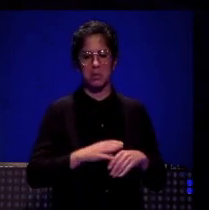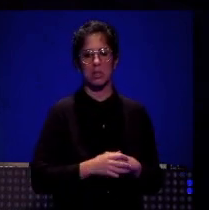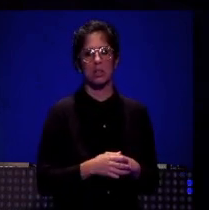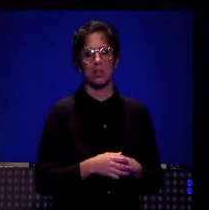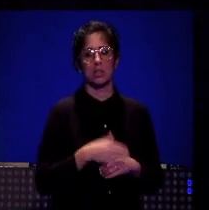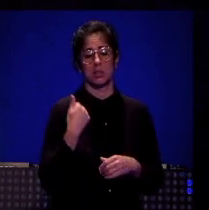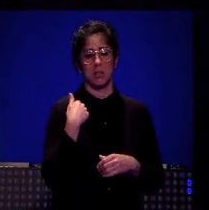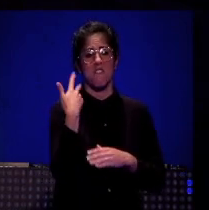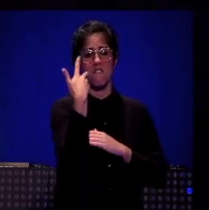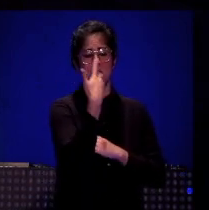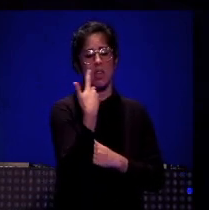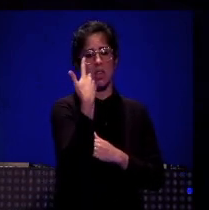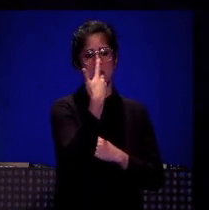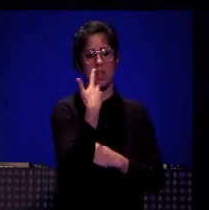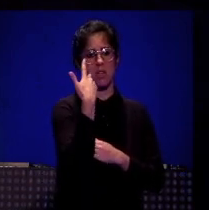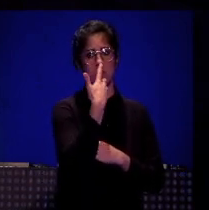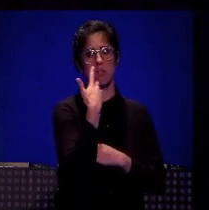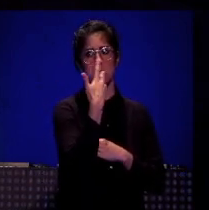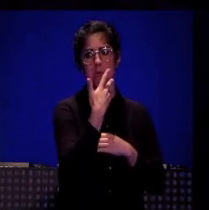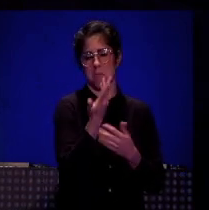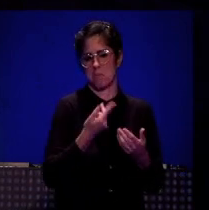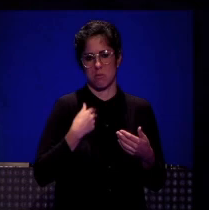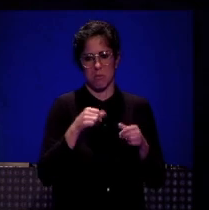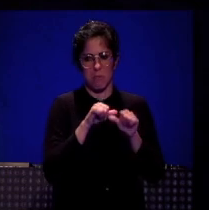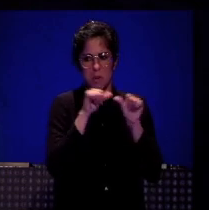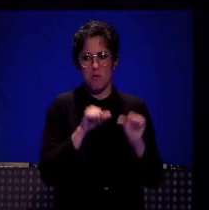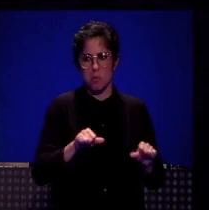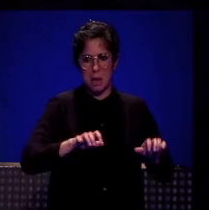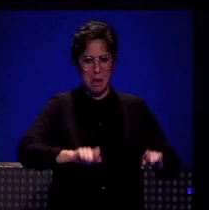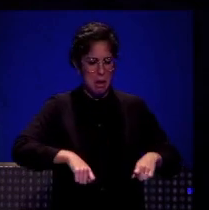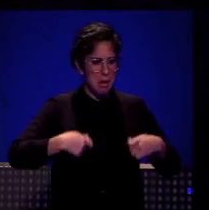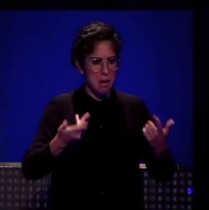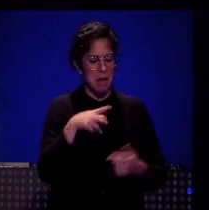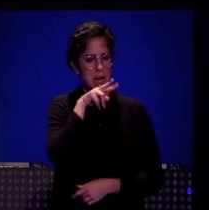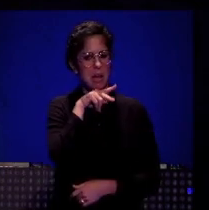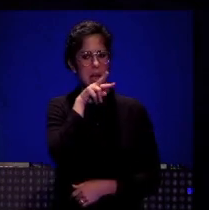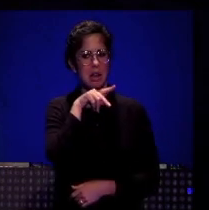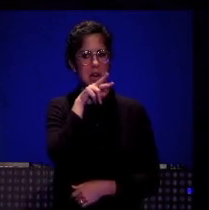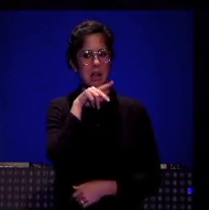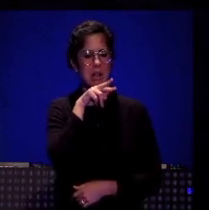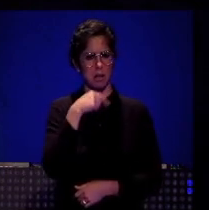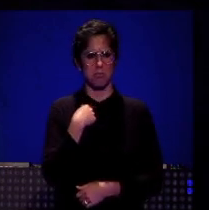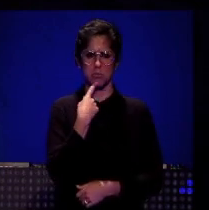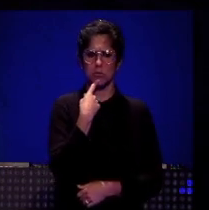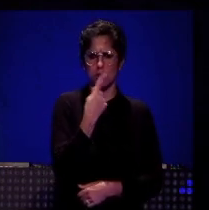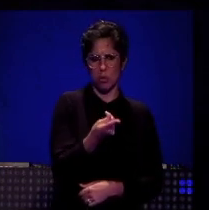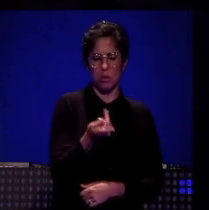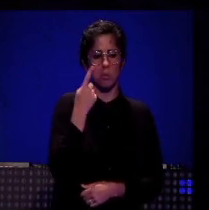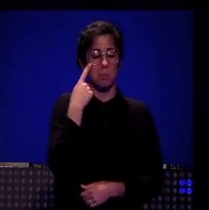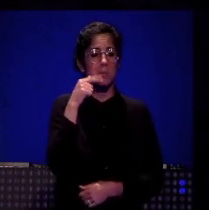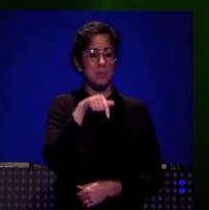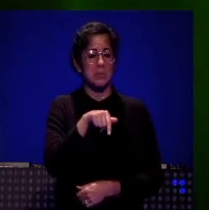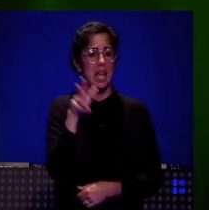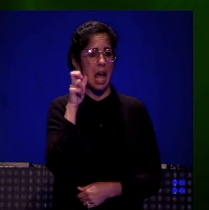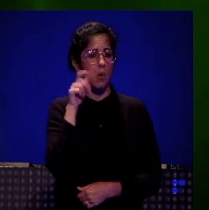vídeo pues se mira pues hablas de una manera natural no tampoco toma por aquí pues en este audio está grabado desde desde el reloj y llama